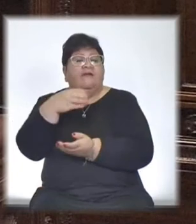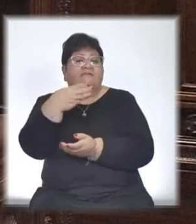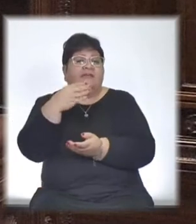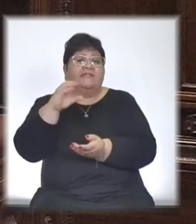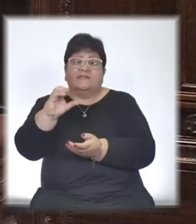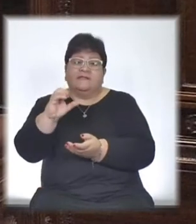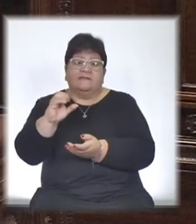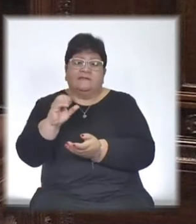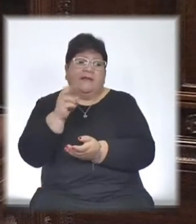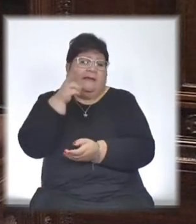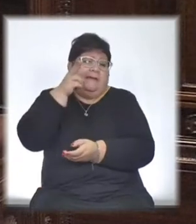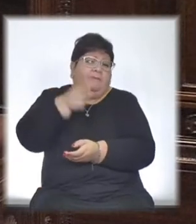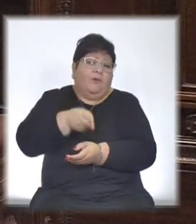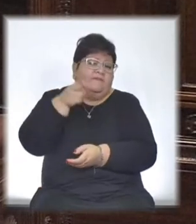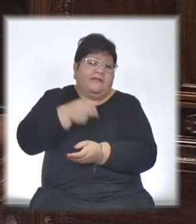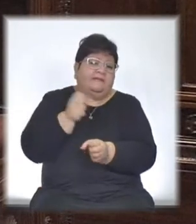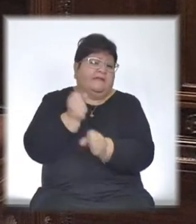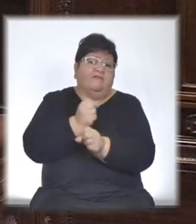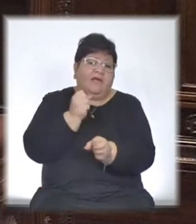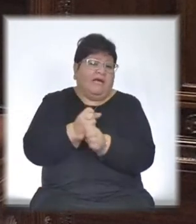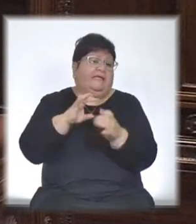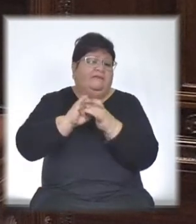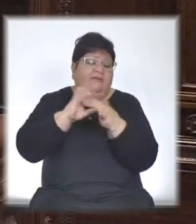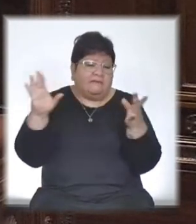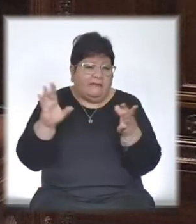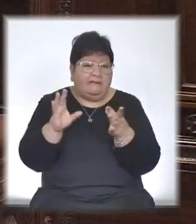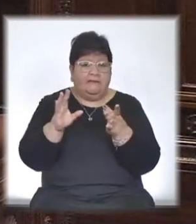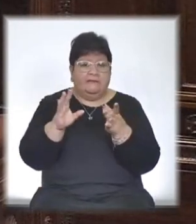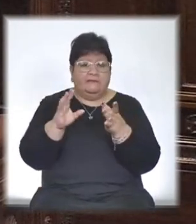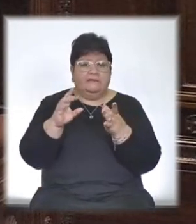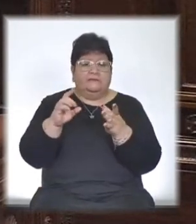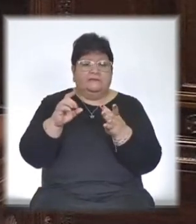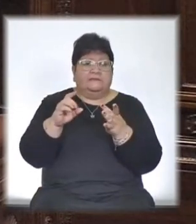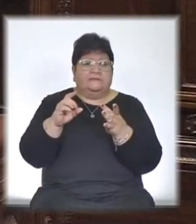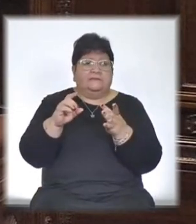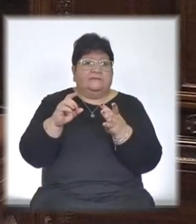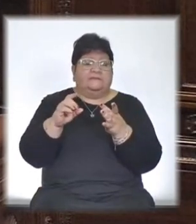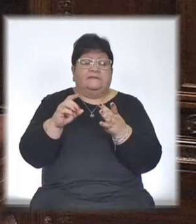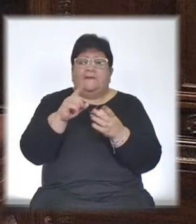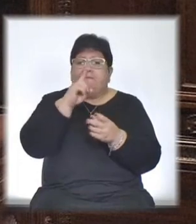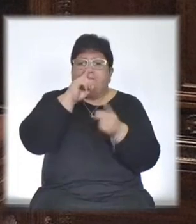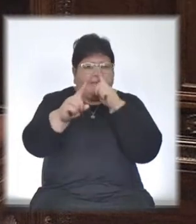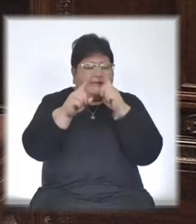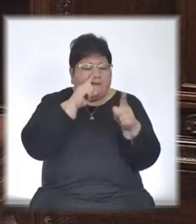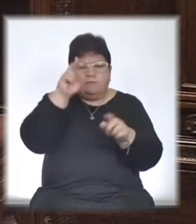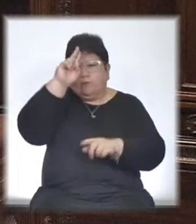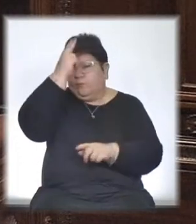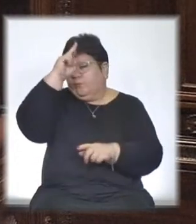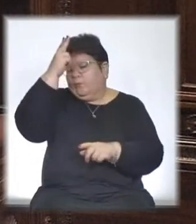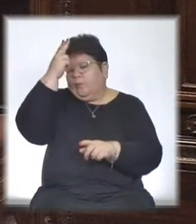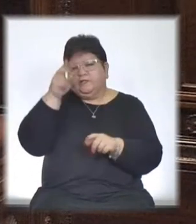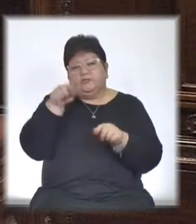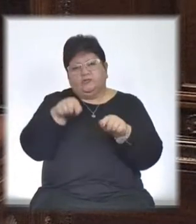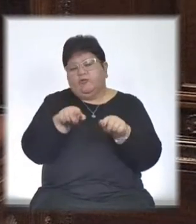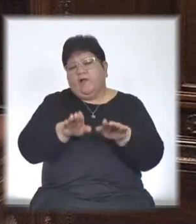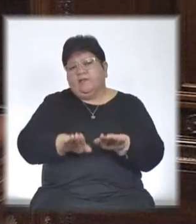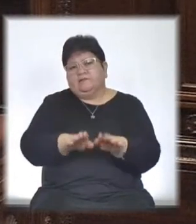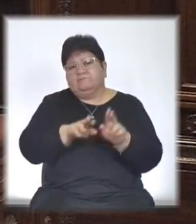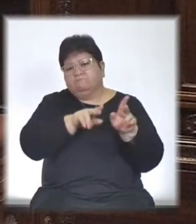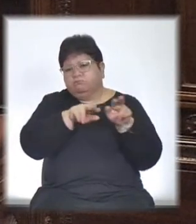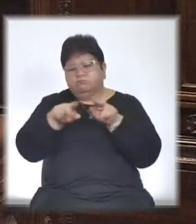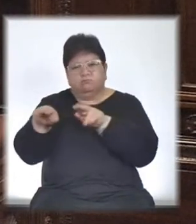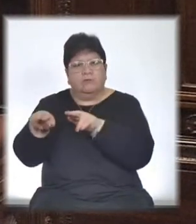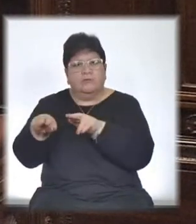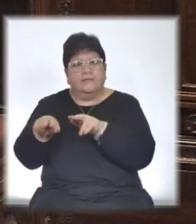proscripción cívica y social, y en esa situación quedaron cientos de miles de uruguayos. El documento establece que la